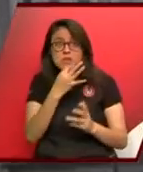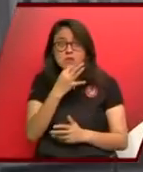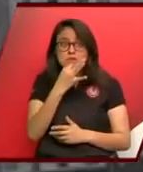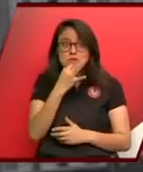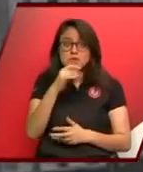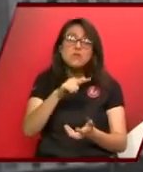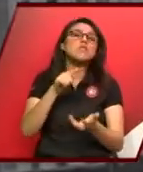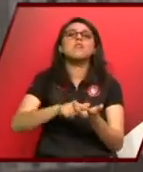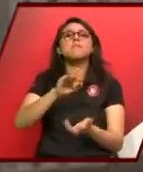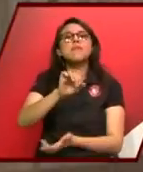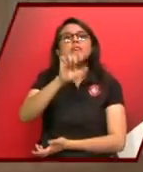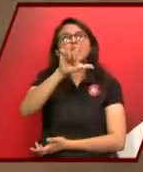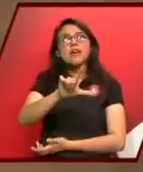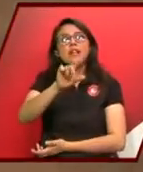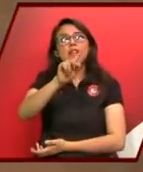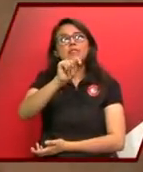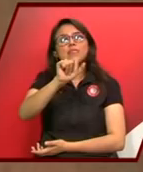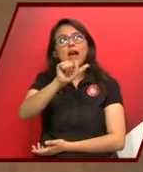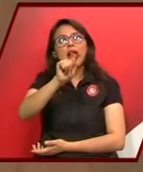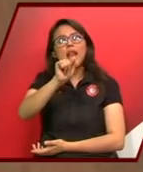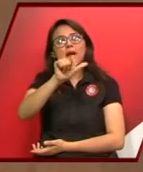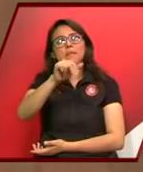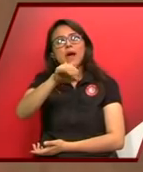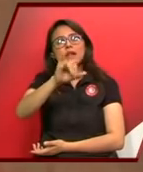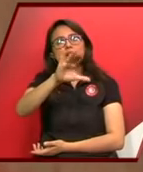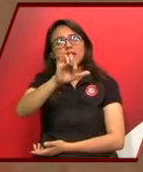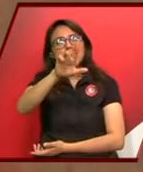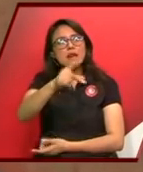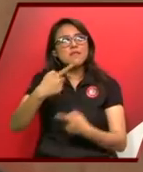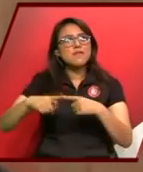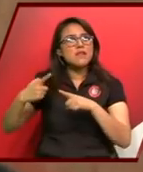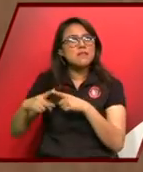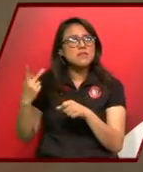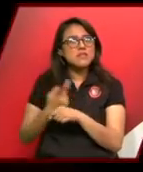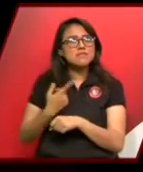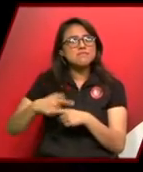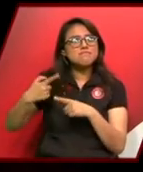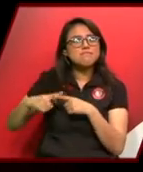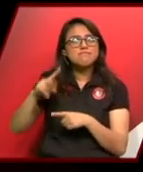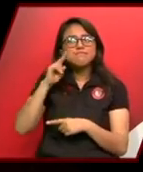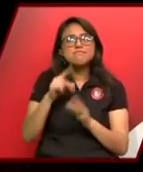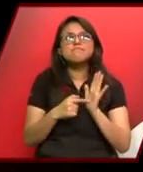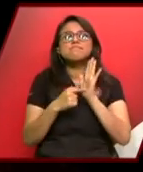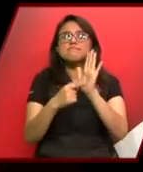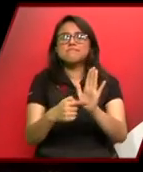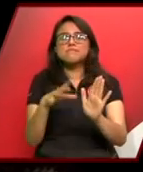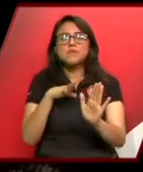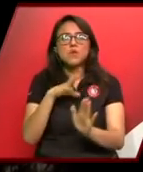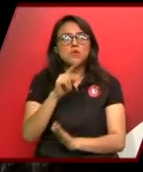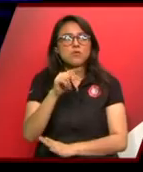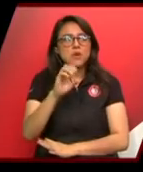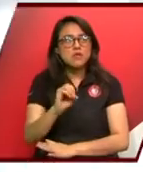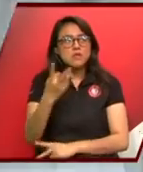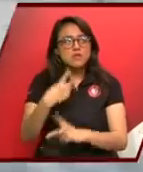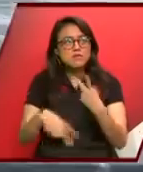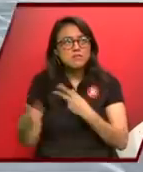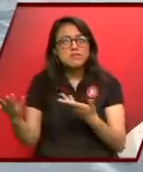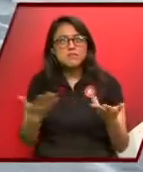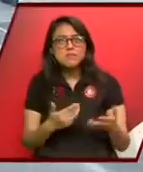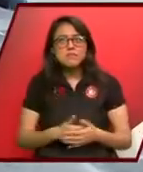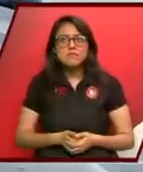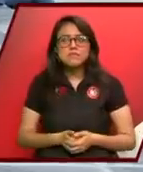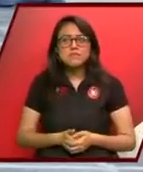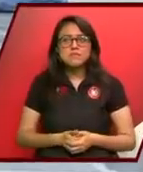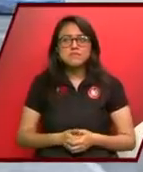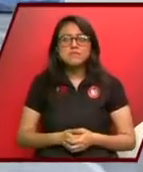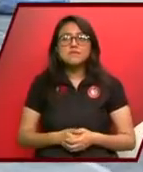por Don Miguel de la Grúa Talamanca, virrey de la Nueva España en ese entonces. Manuel Tolsa se encargó del proyecto. El primer